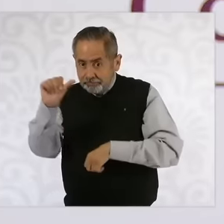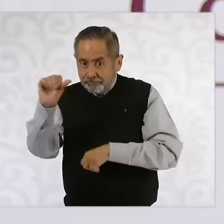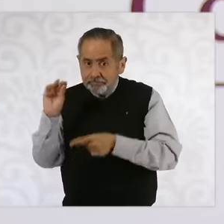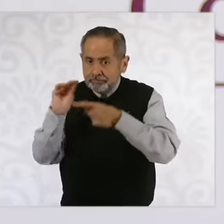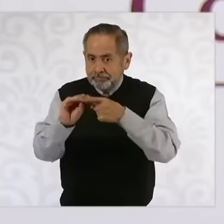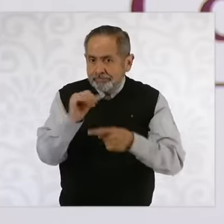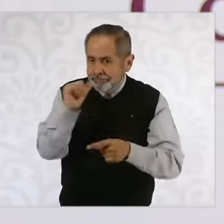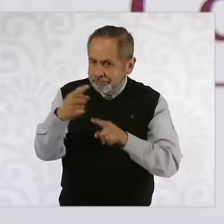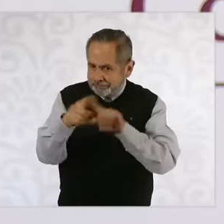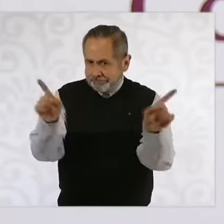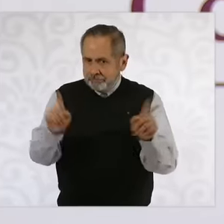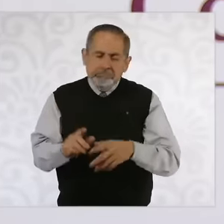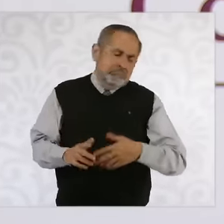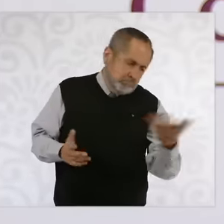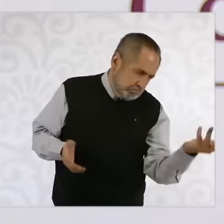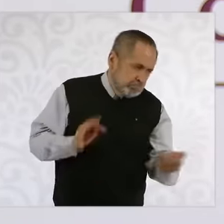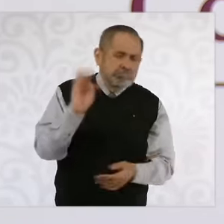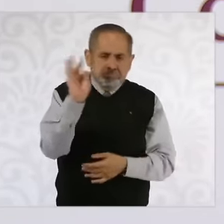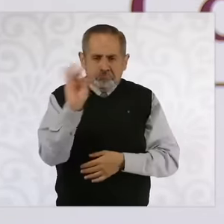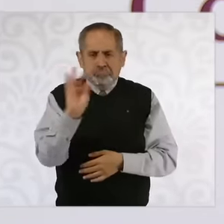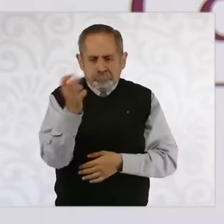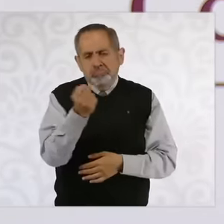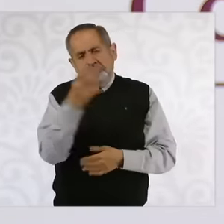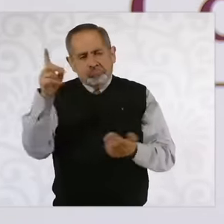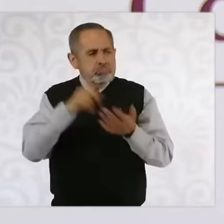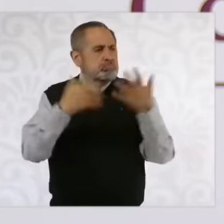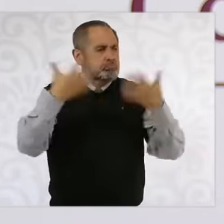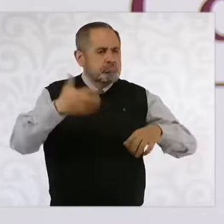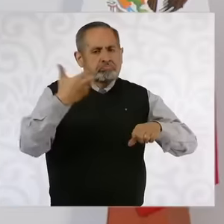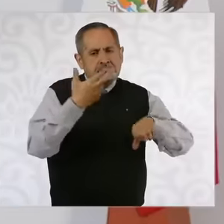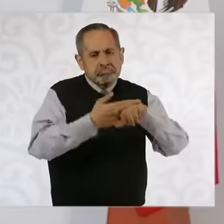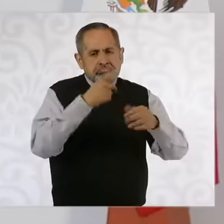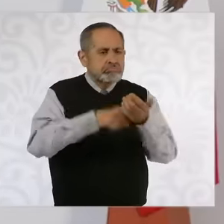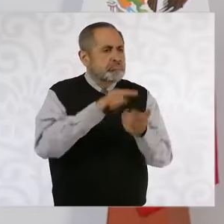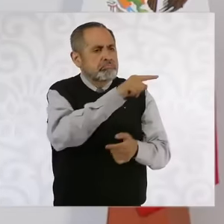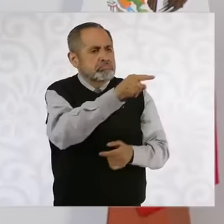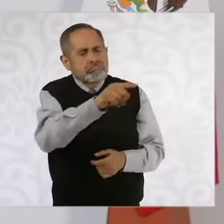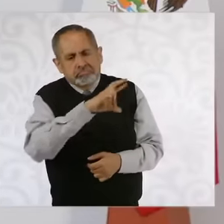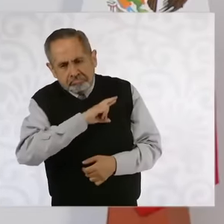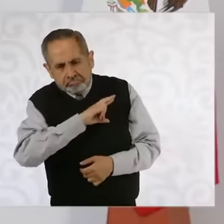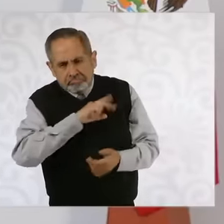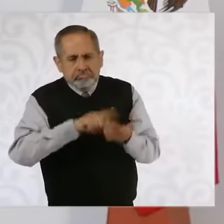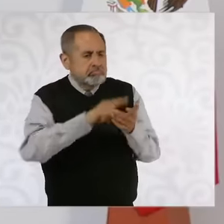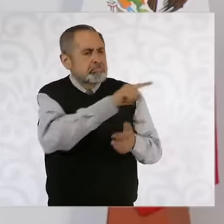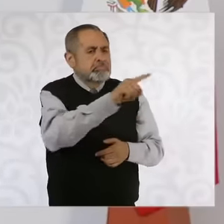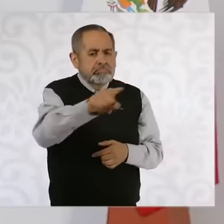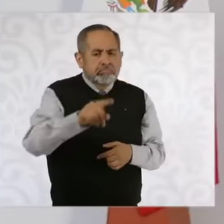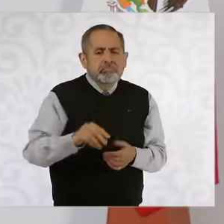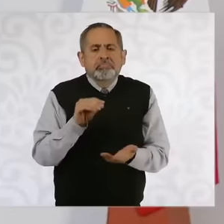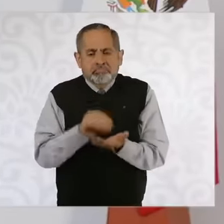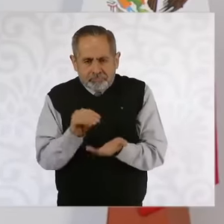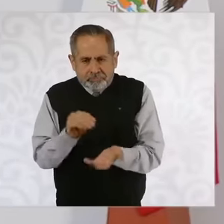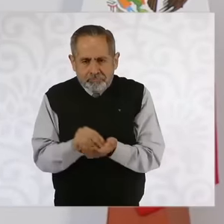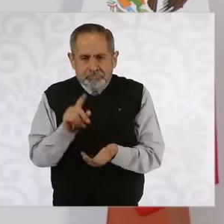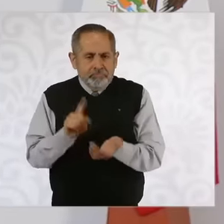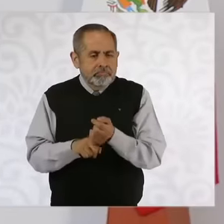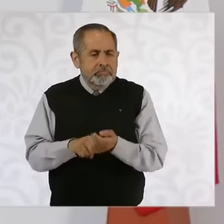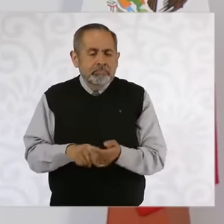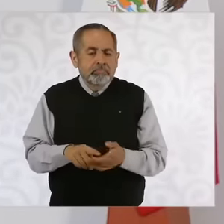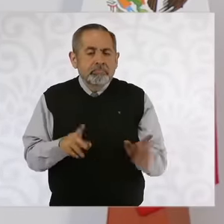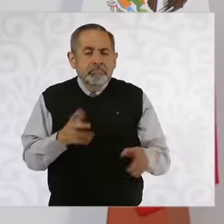Sin embargo, efectivamente puede haber empresas o la iniciativa privada que siga recurriendo a